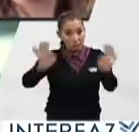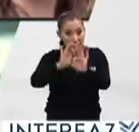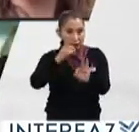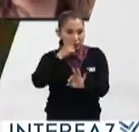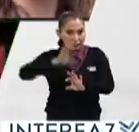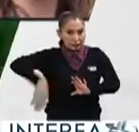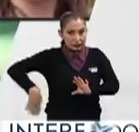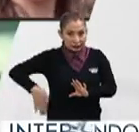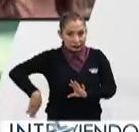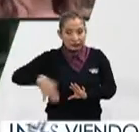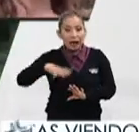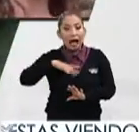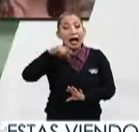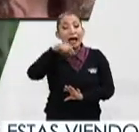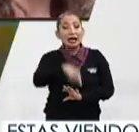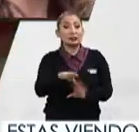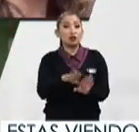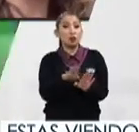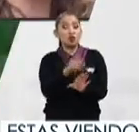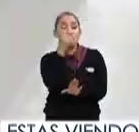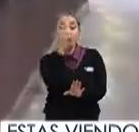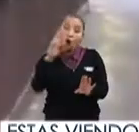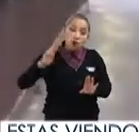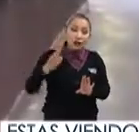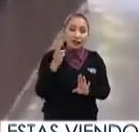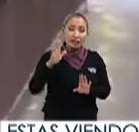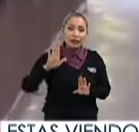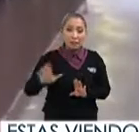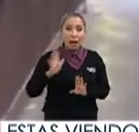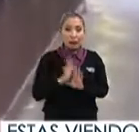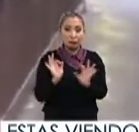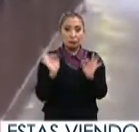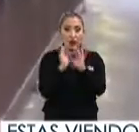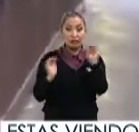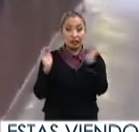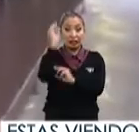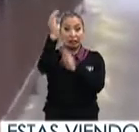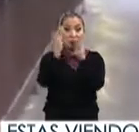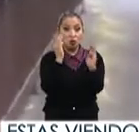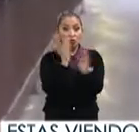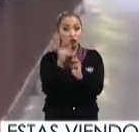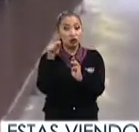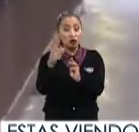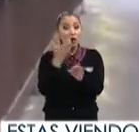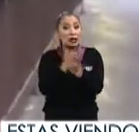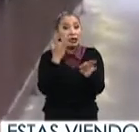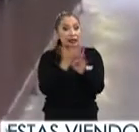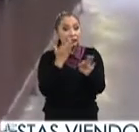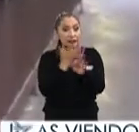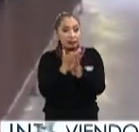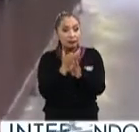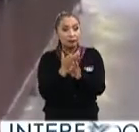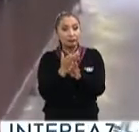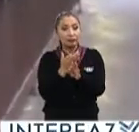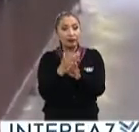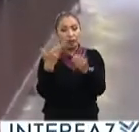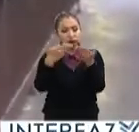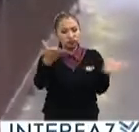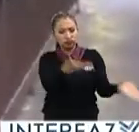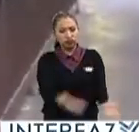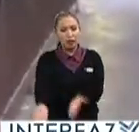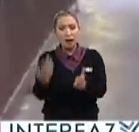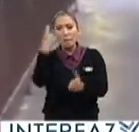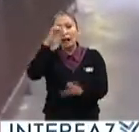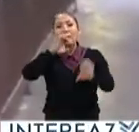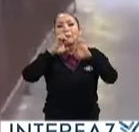como te comentaba, esta es una de las universidades más relevantes del mundo y están en esta ocasión a puertas para que